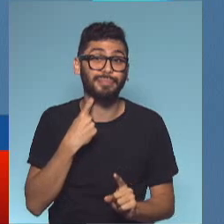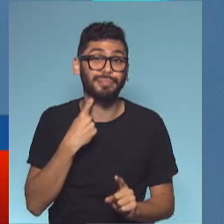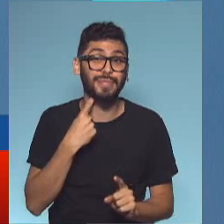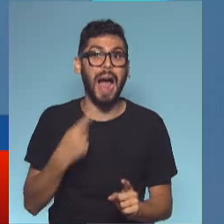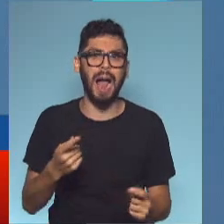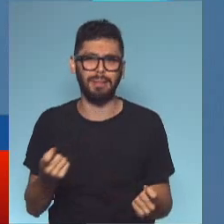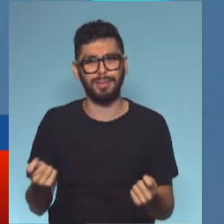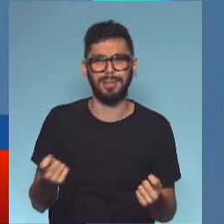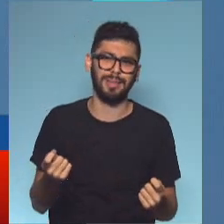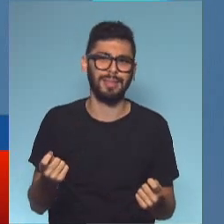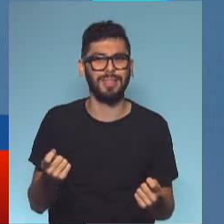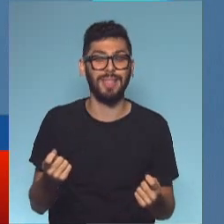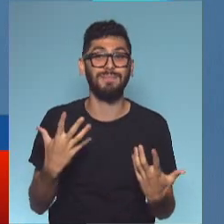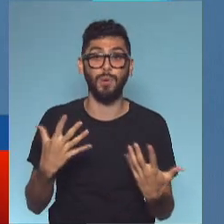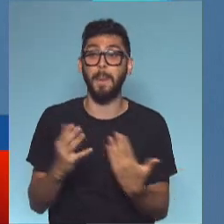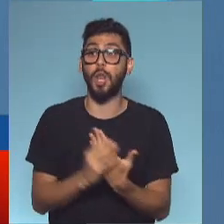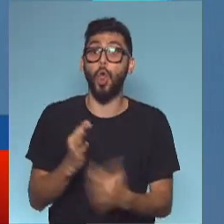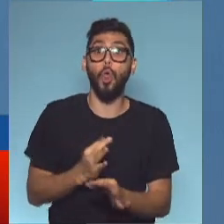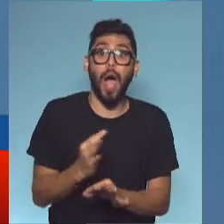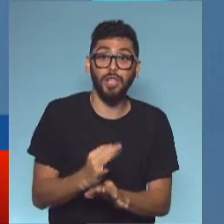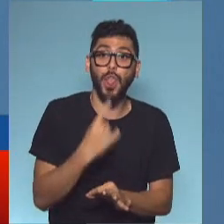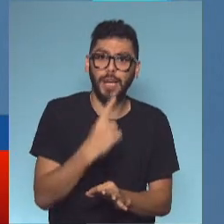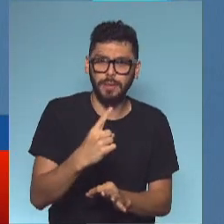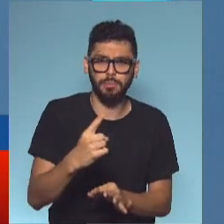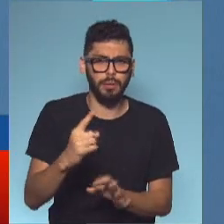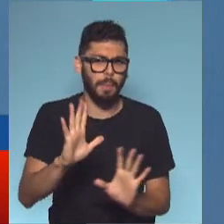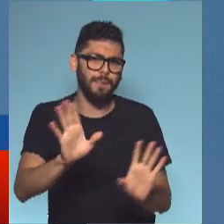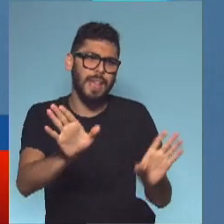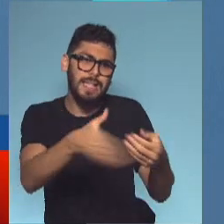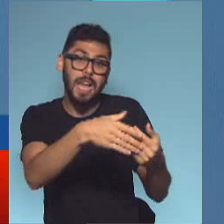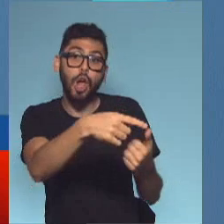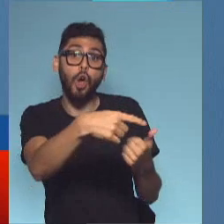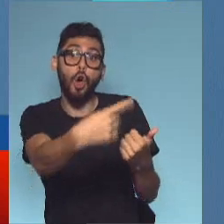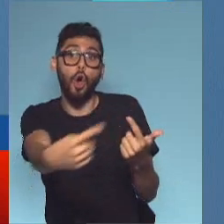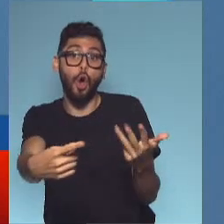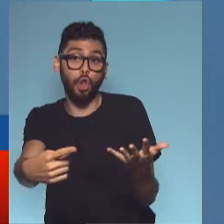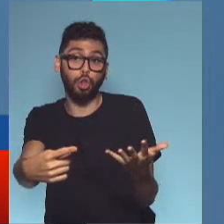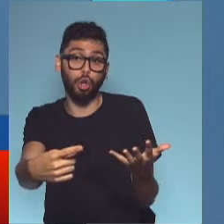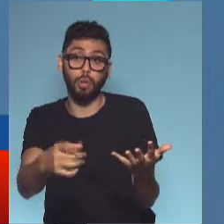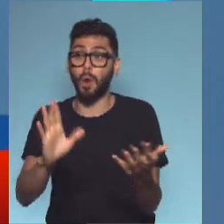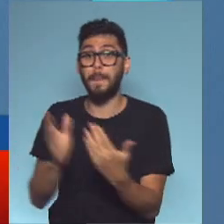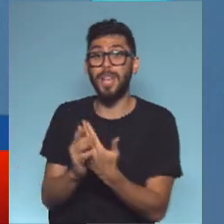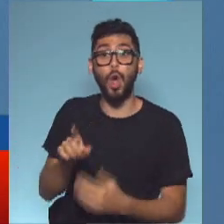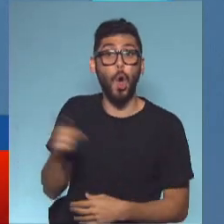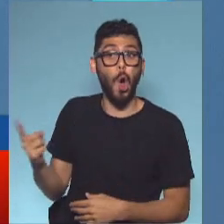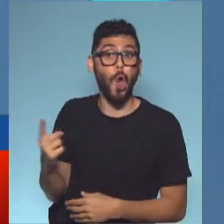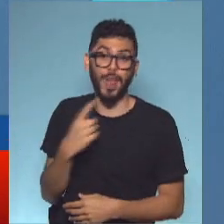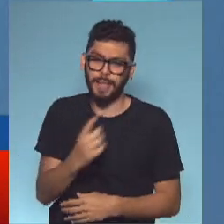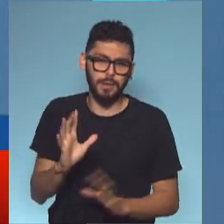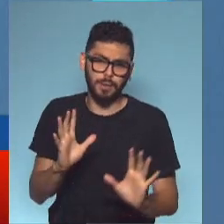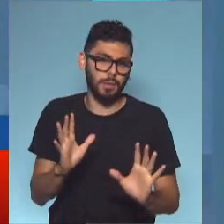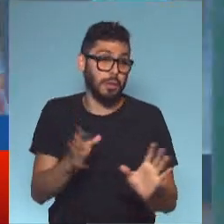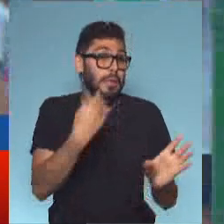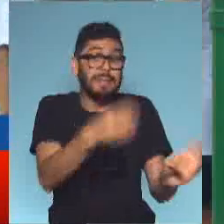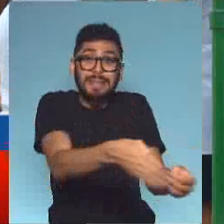los tironeos. Por un lado tenés el Ministerio de Educación que dicen, cierren otras cosas antes que esto, y vos tenés otros ministerios que dicen, no, pará, si cerrás